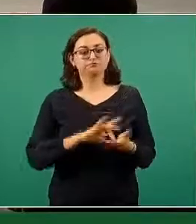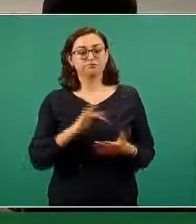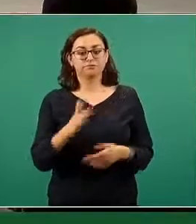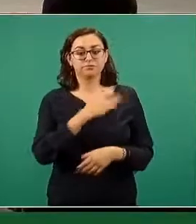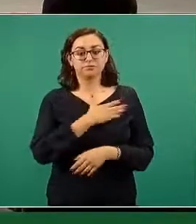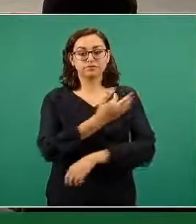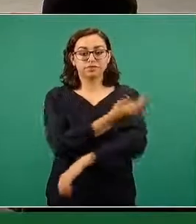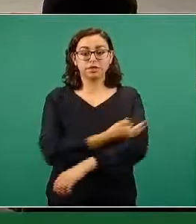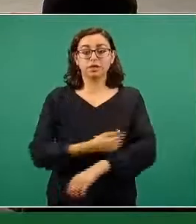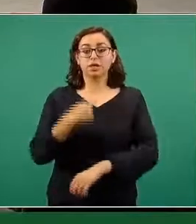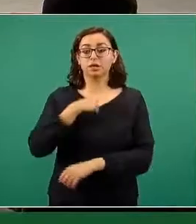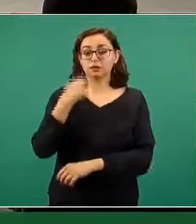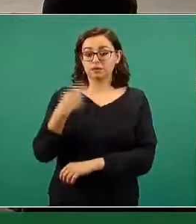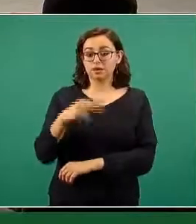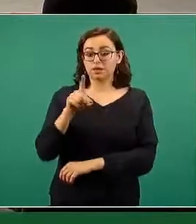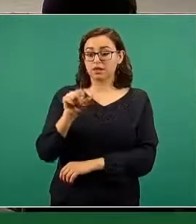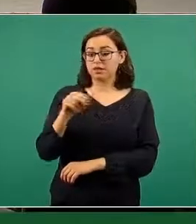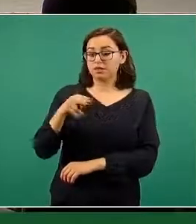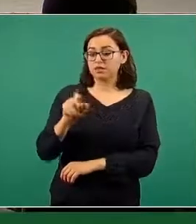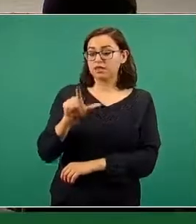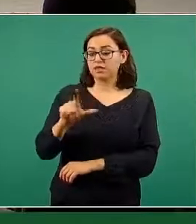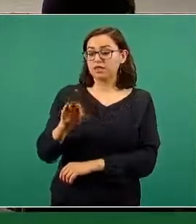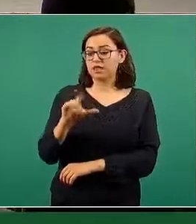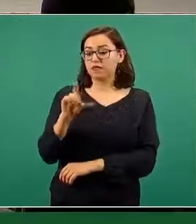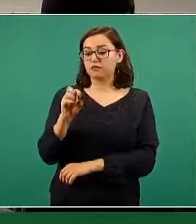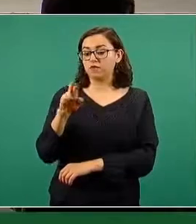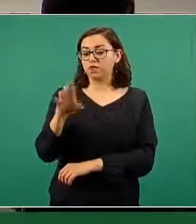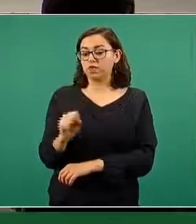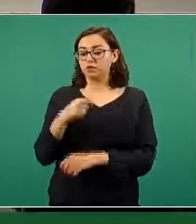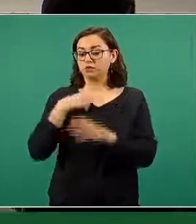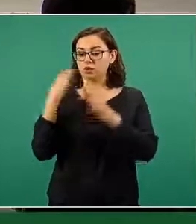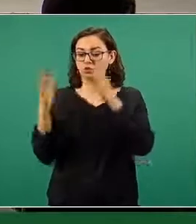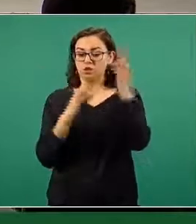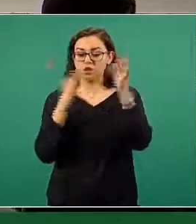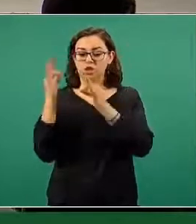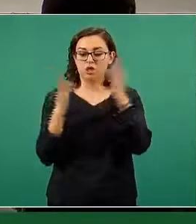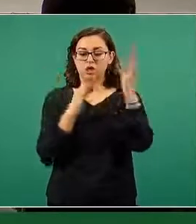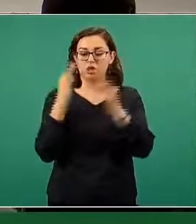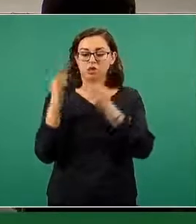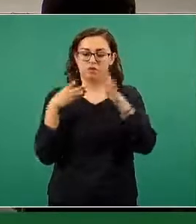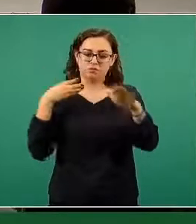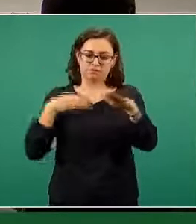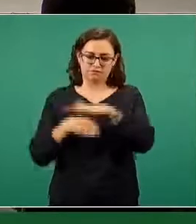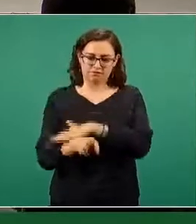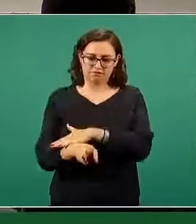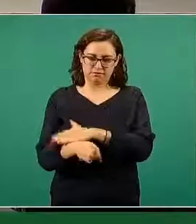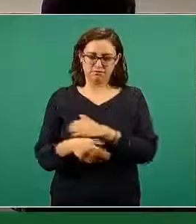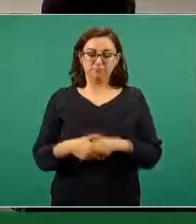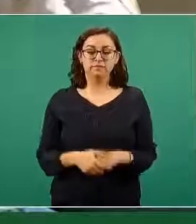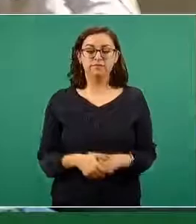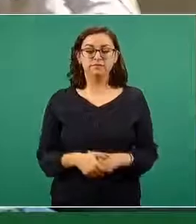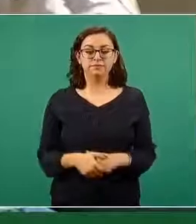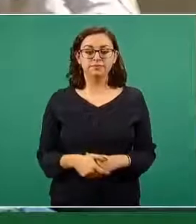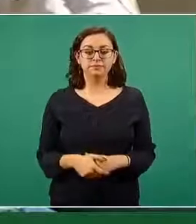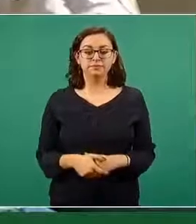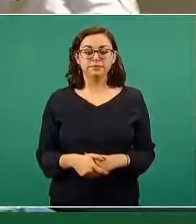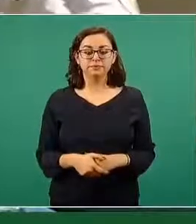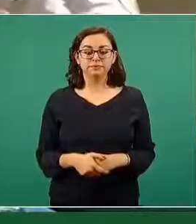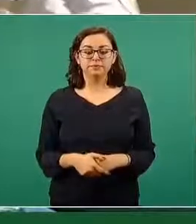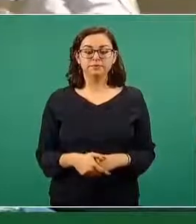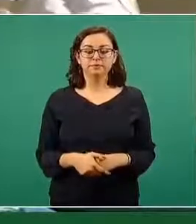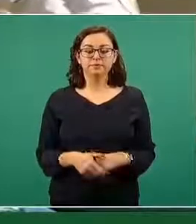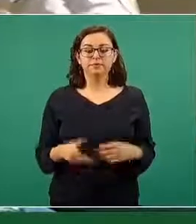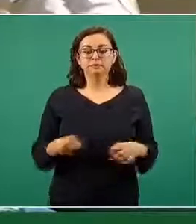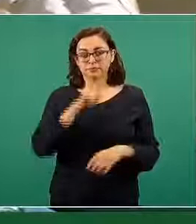Daniel Flores, del periódico Publimetro. Una duda sobre los mexicanos que ya lograron vacunarse en